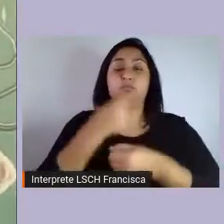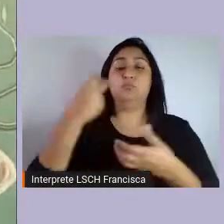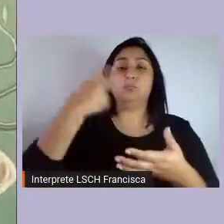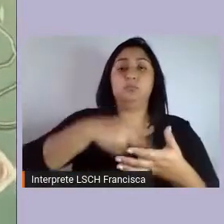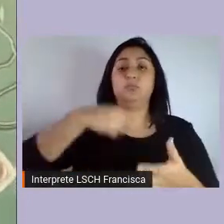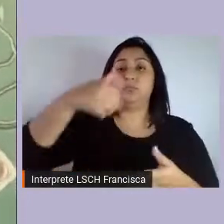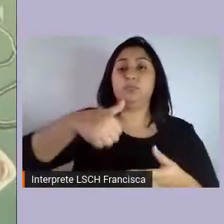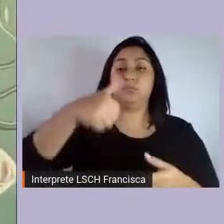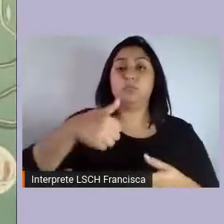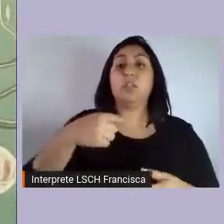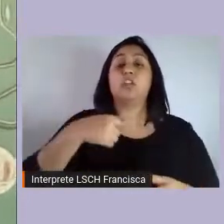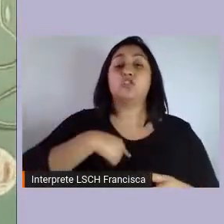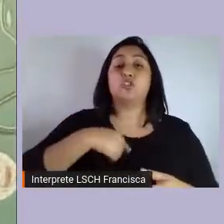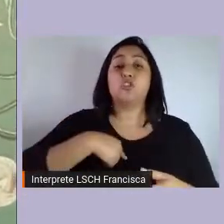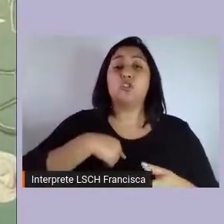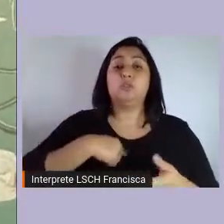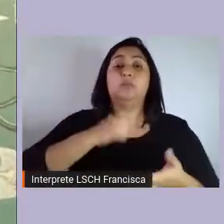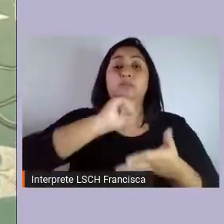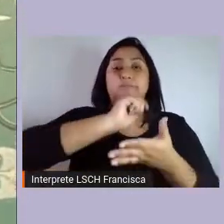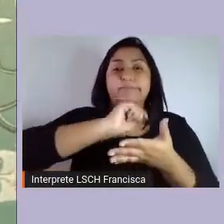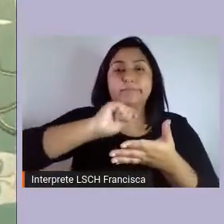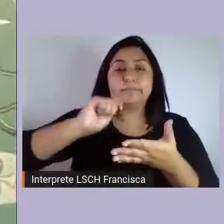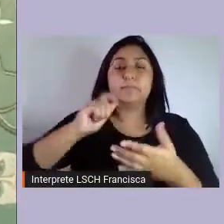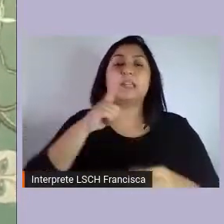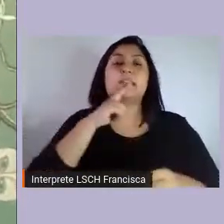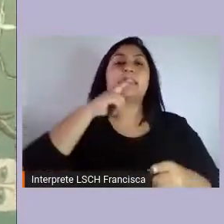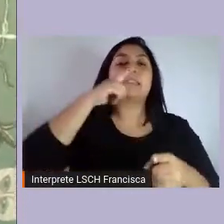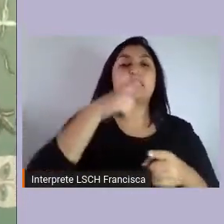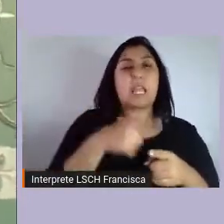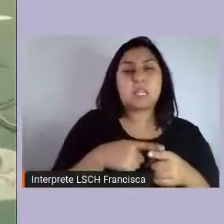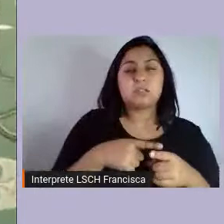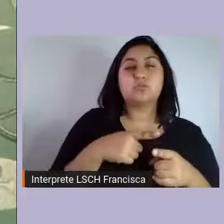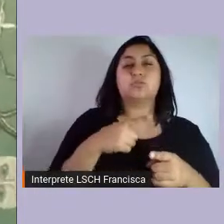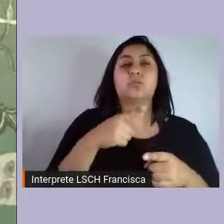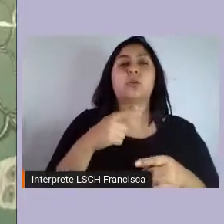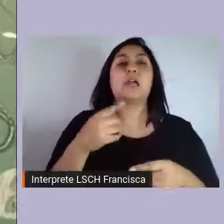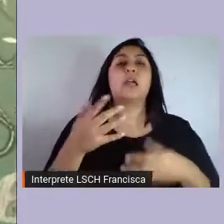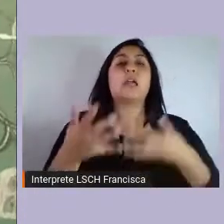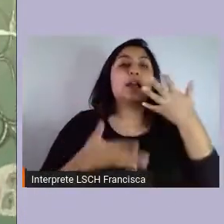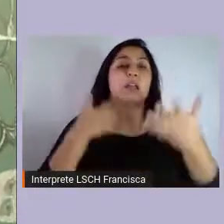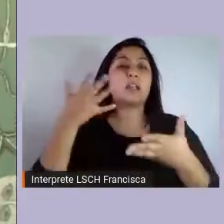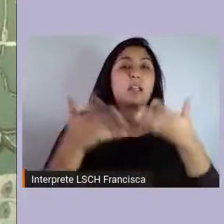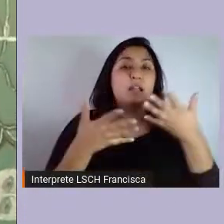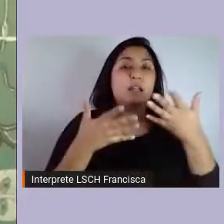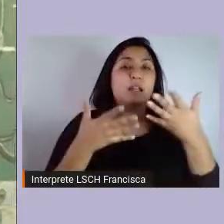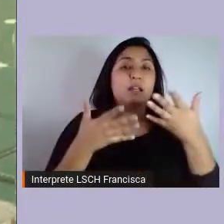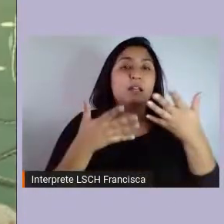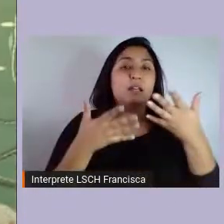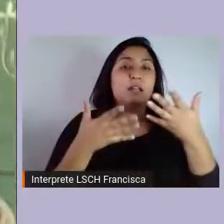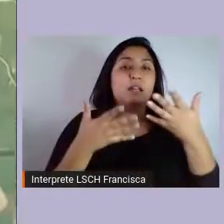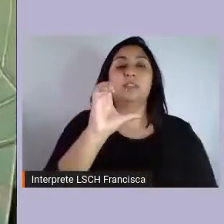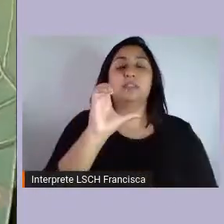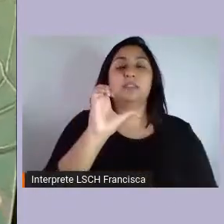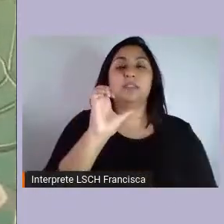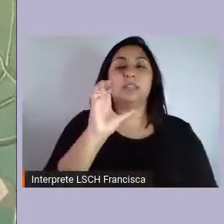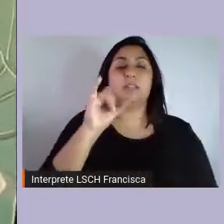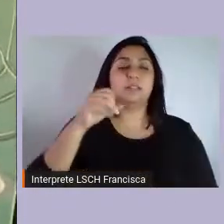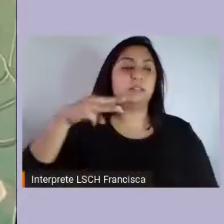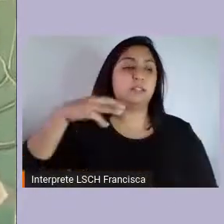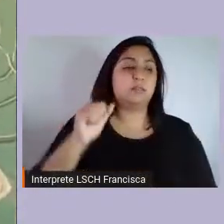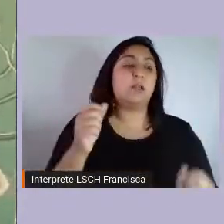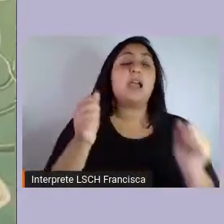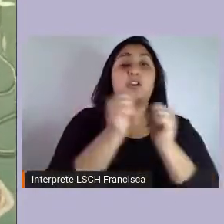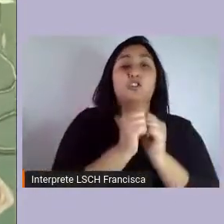transcripción de textos, de canciones y de décimas y de centésimas de Violeta. Hicimos